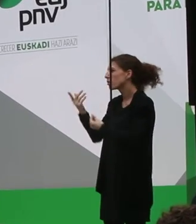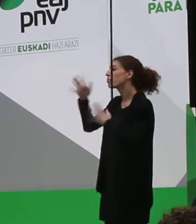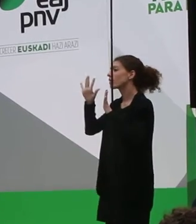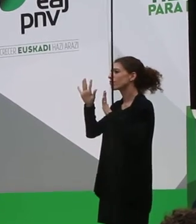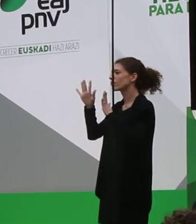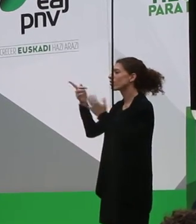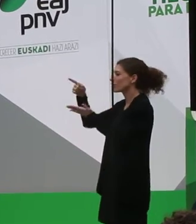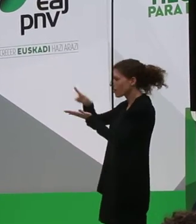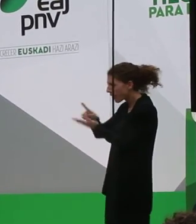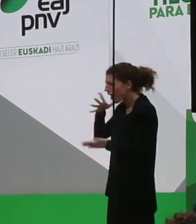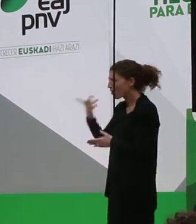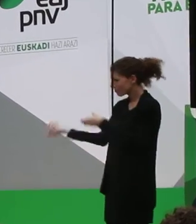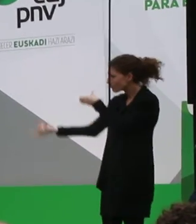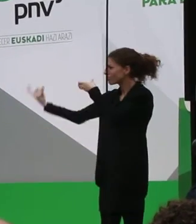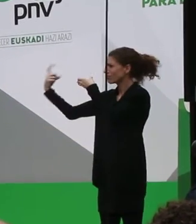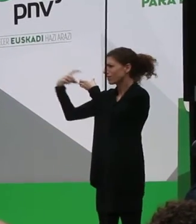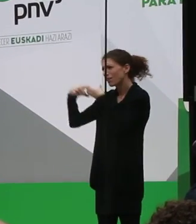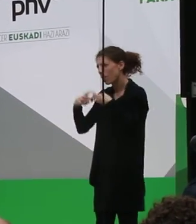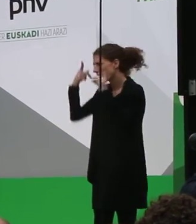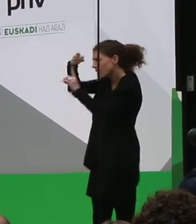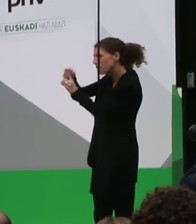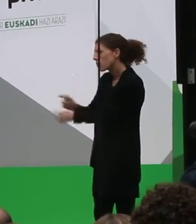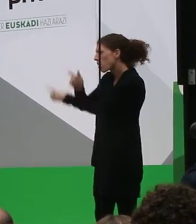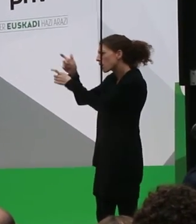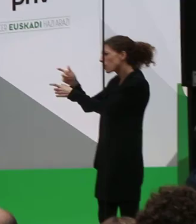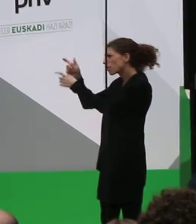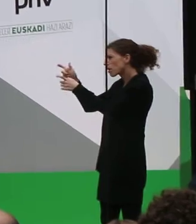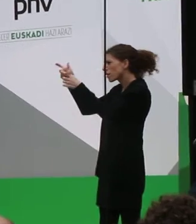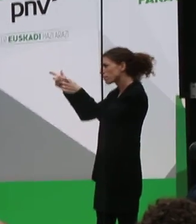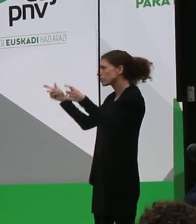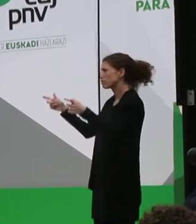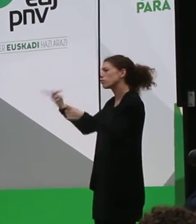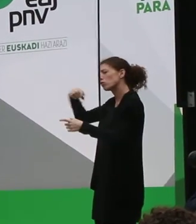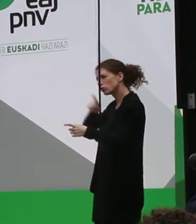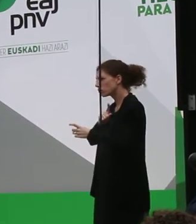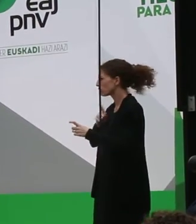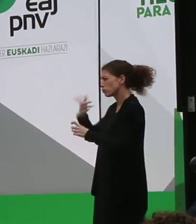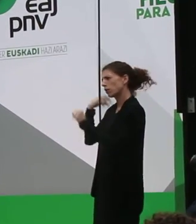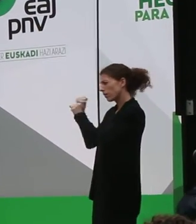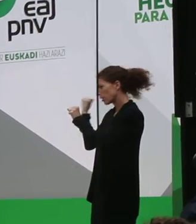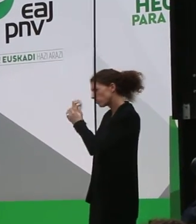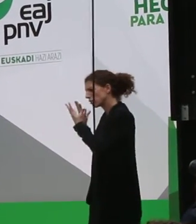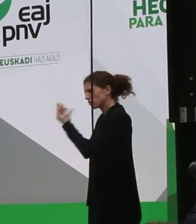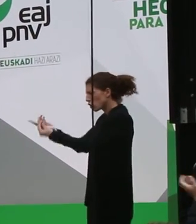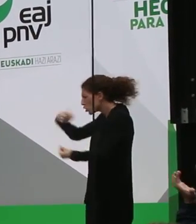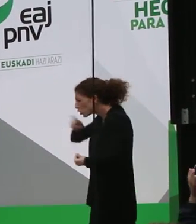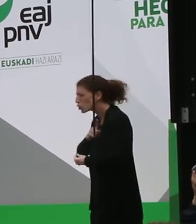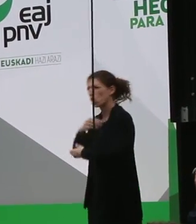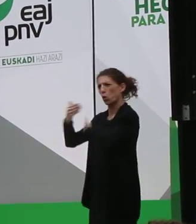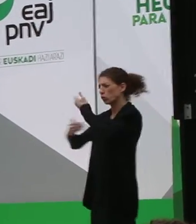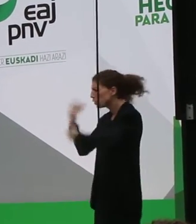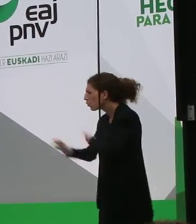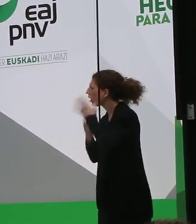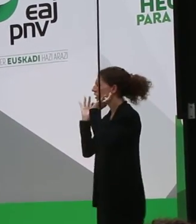ere erein. Eta zure bideari ekingo diogu. Vamos a seguir levantando la persiana